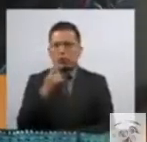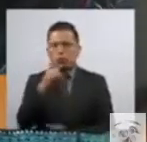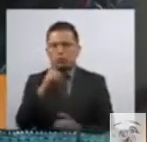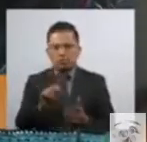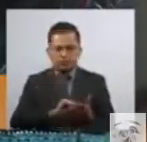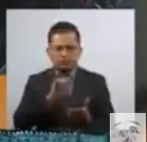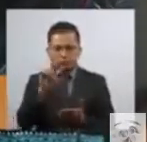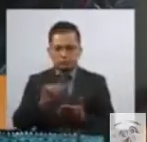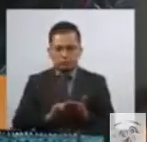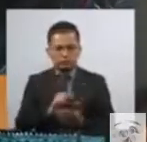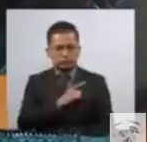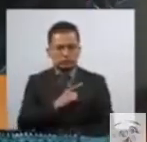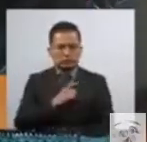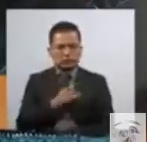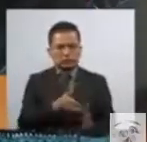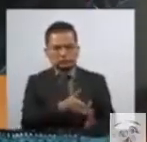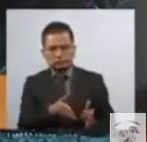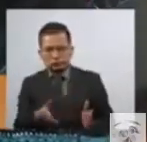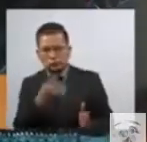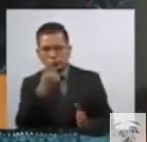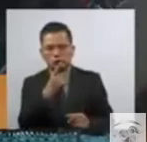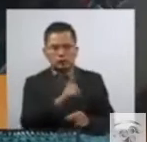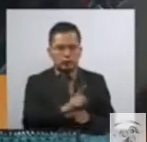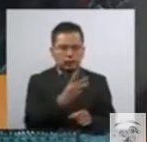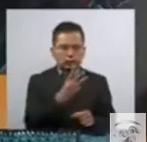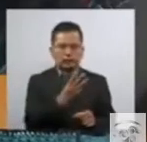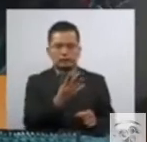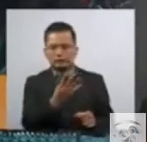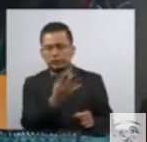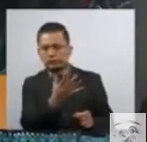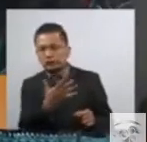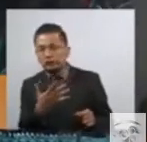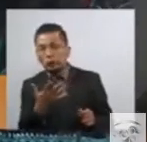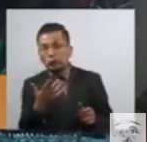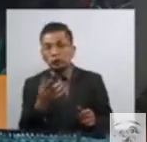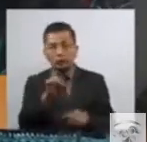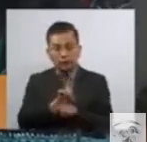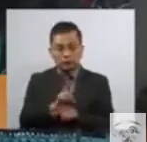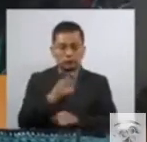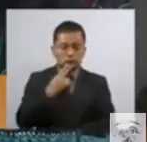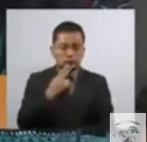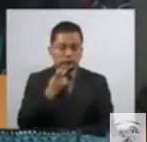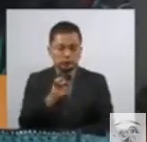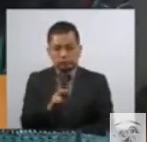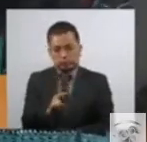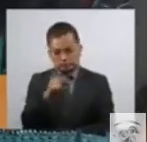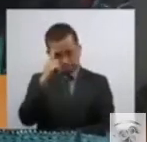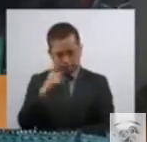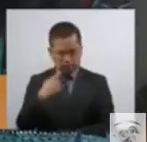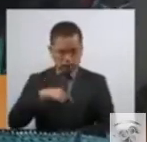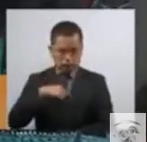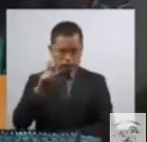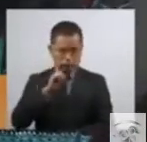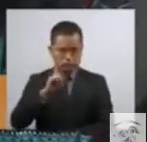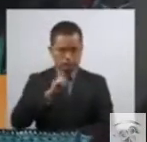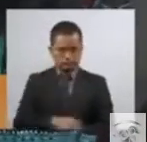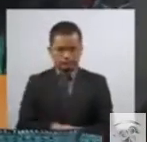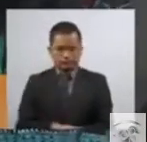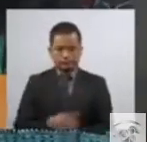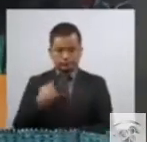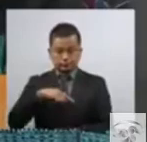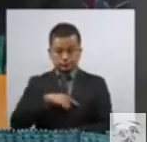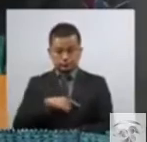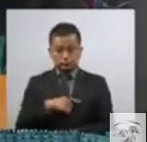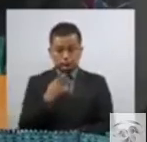a 5 días. Y por eso, la primera medida es que no haya un impuesto que las mujeres estemos pagando. La